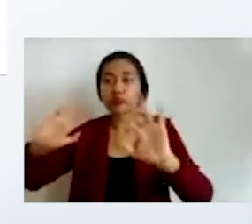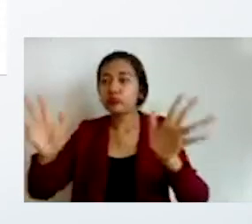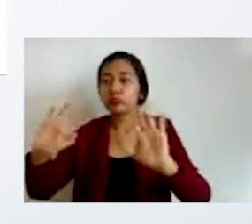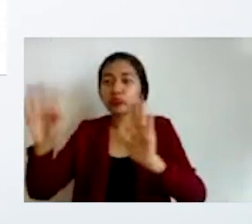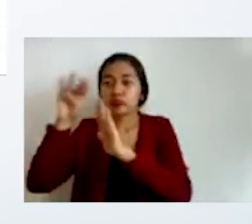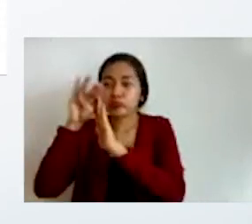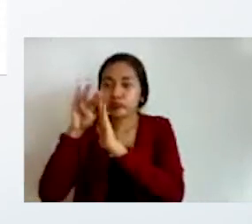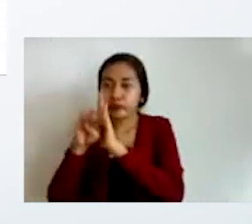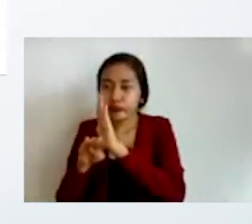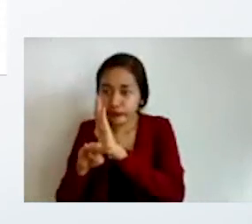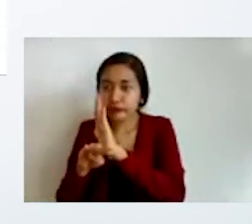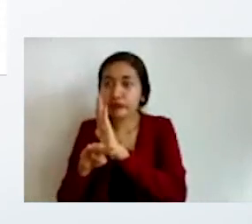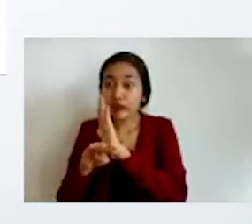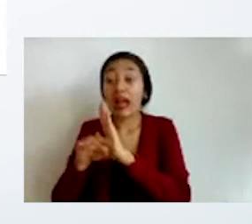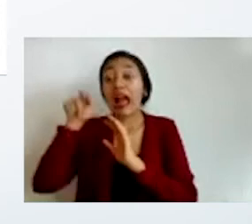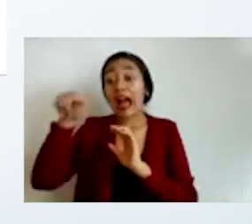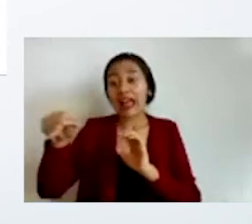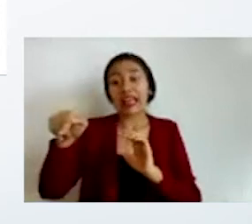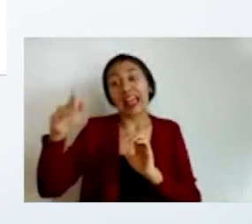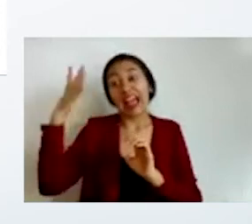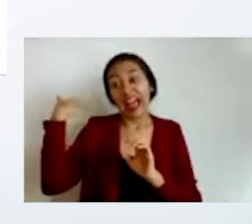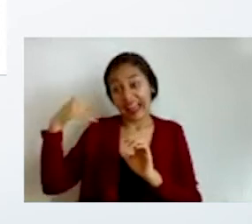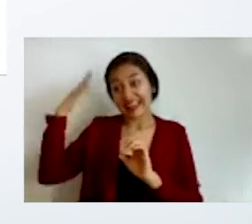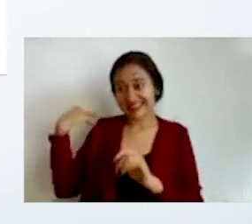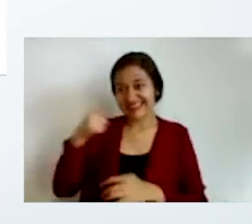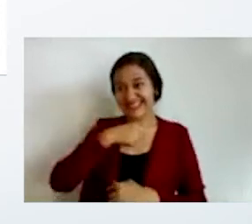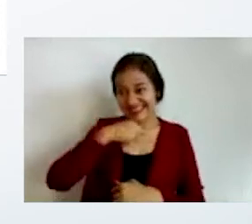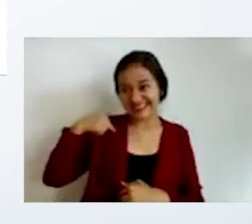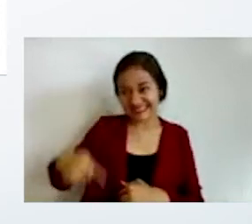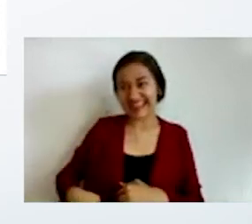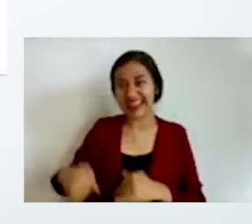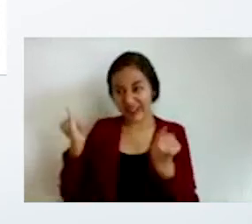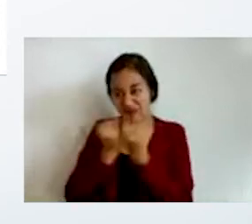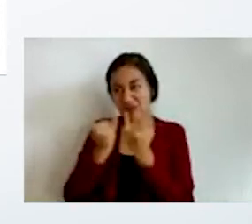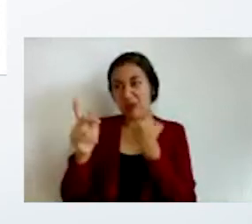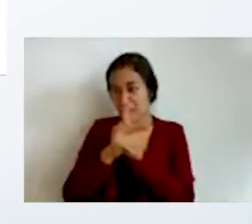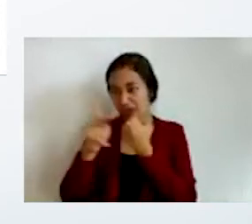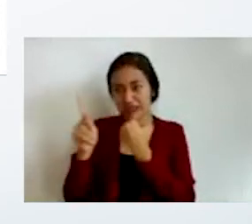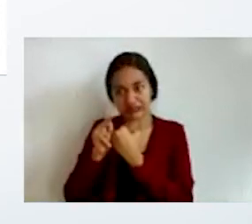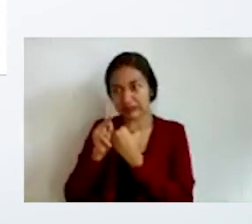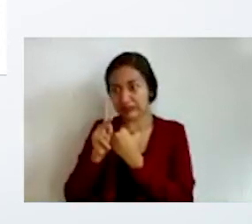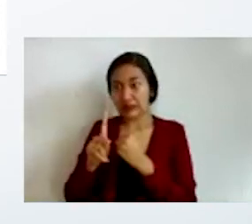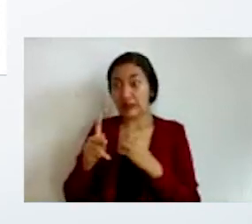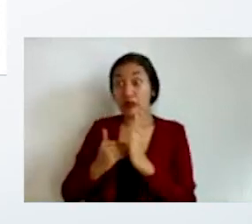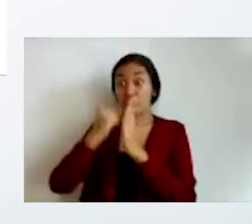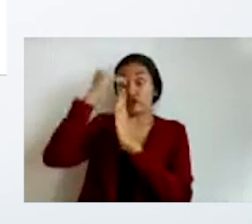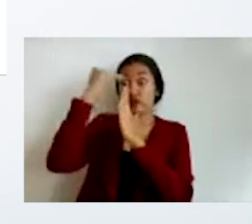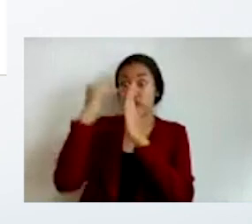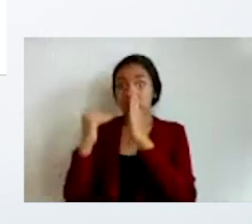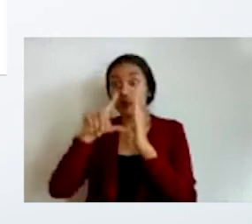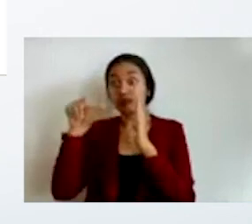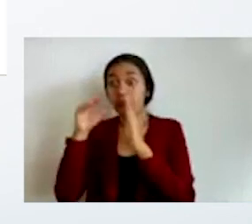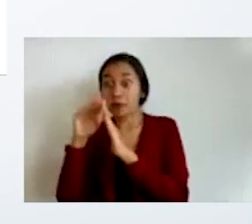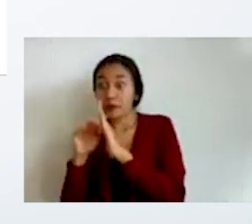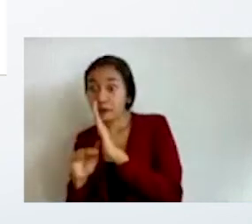llegó a pasar en China cuando se dijo ya se terminó el brote. Entonces, España e